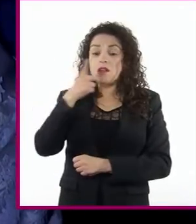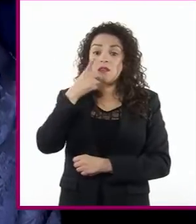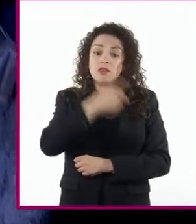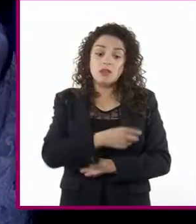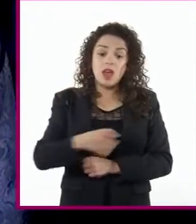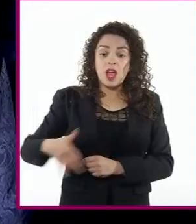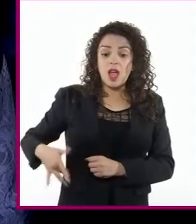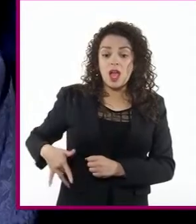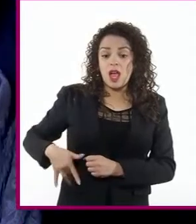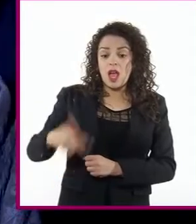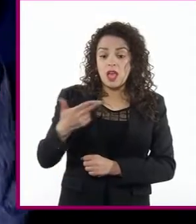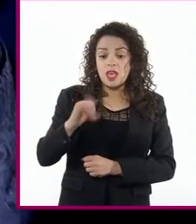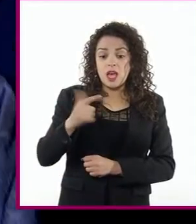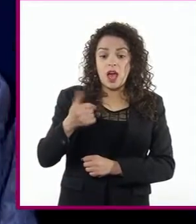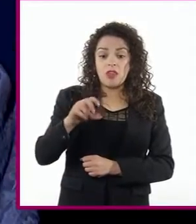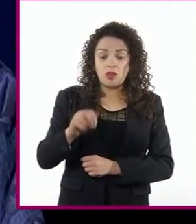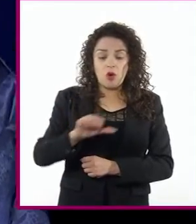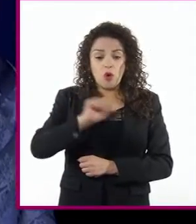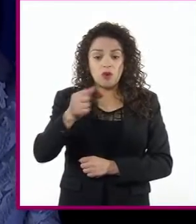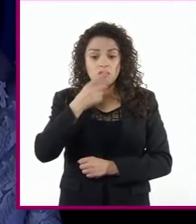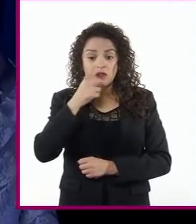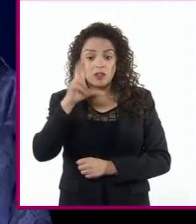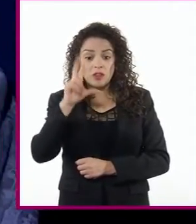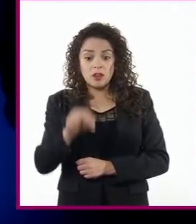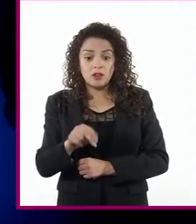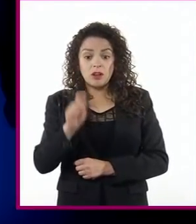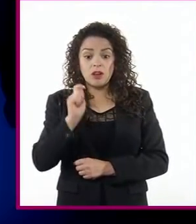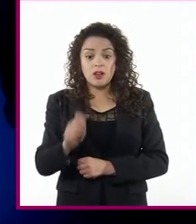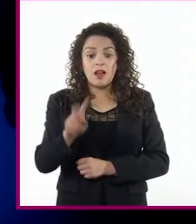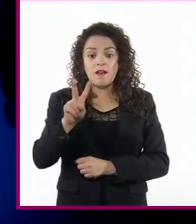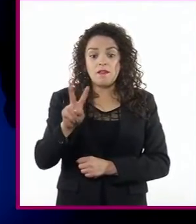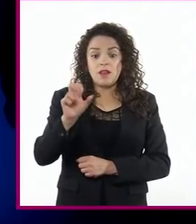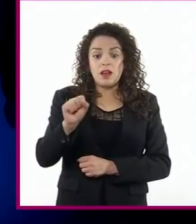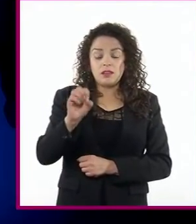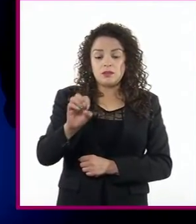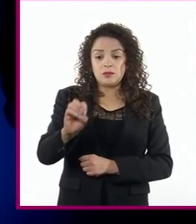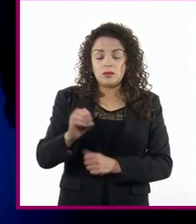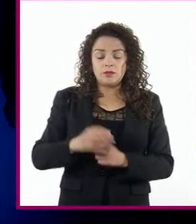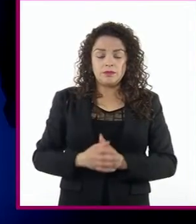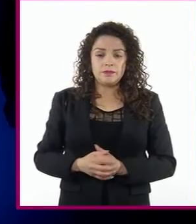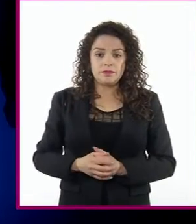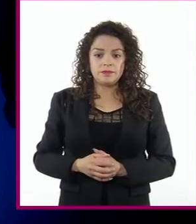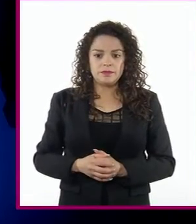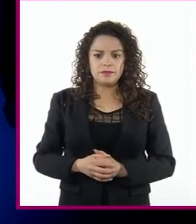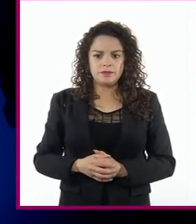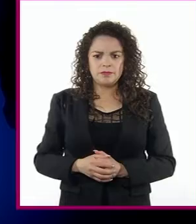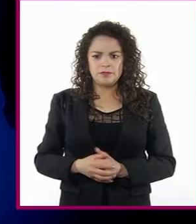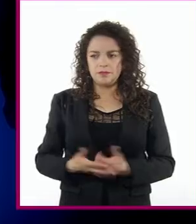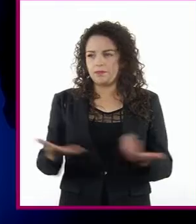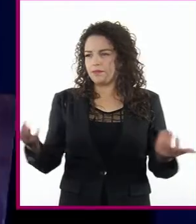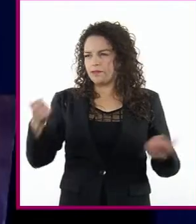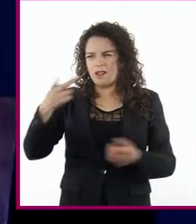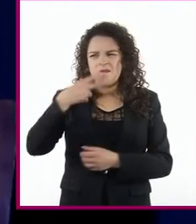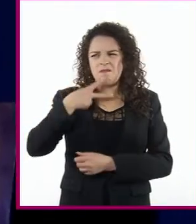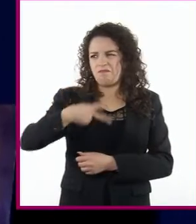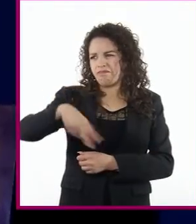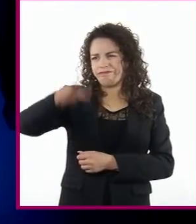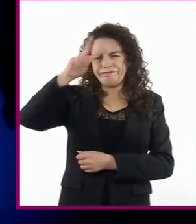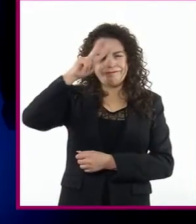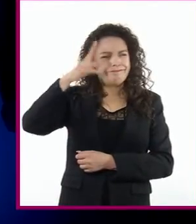hígado, pero otros afirman que puede ser el vaso. Son unos ignorantes. ¿Por